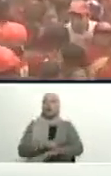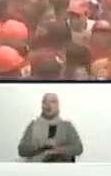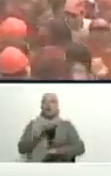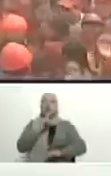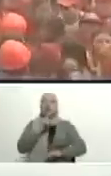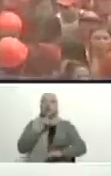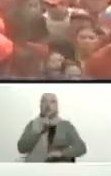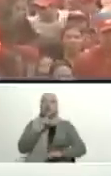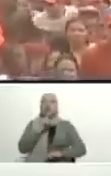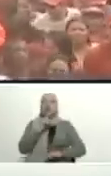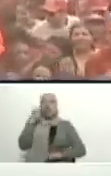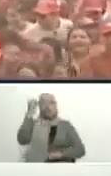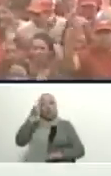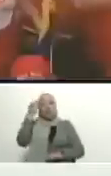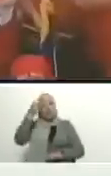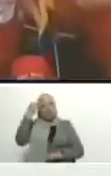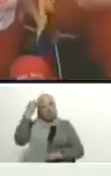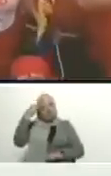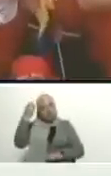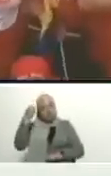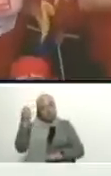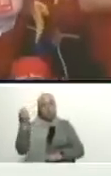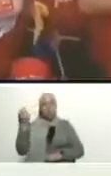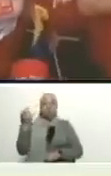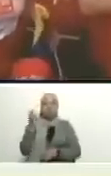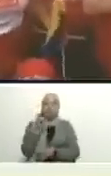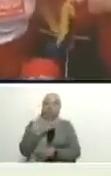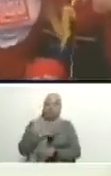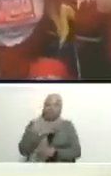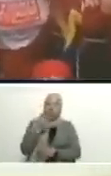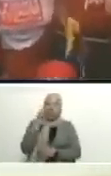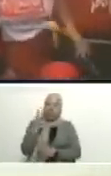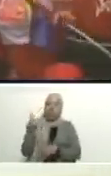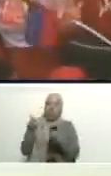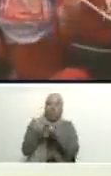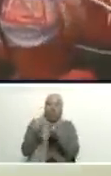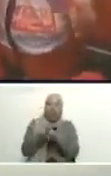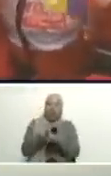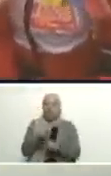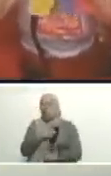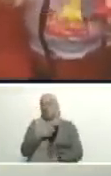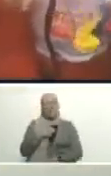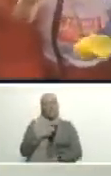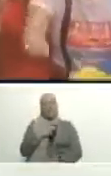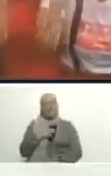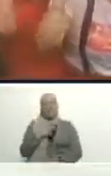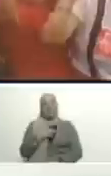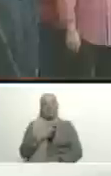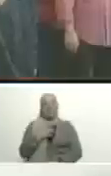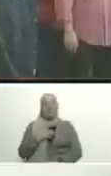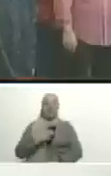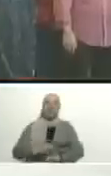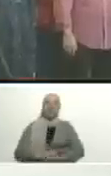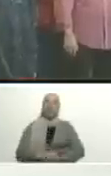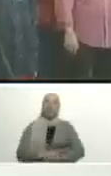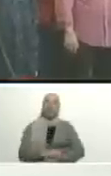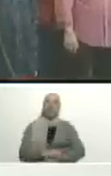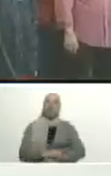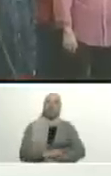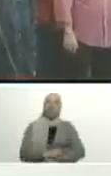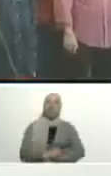Difícil pensar que algún día podremos ver un acto de esta magnitud, un